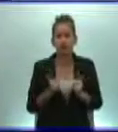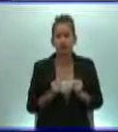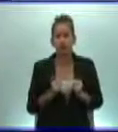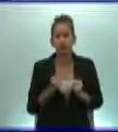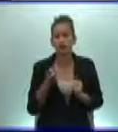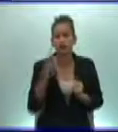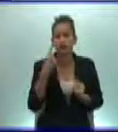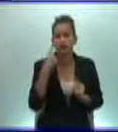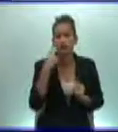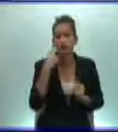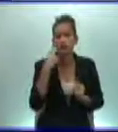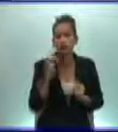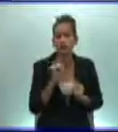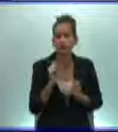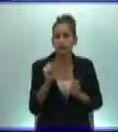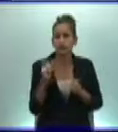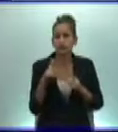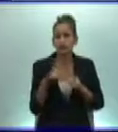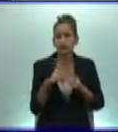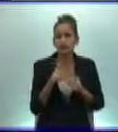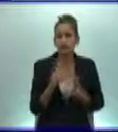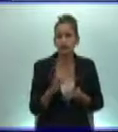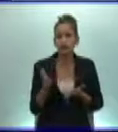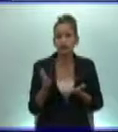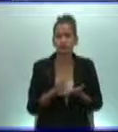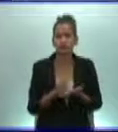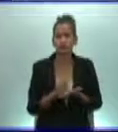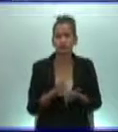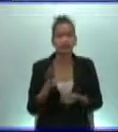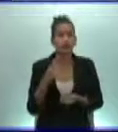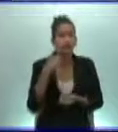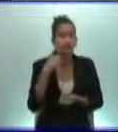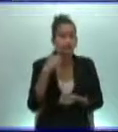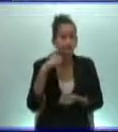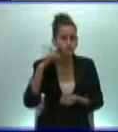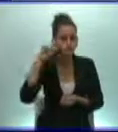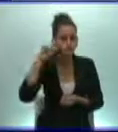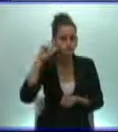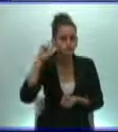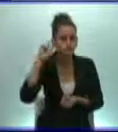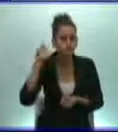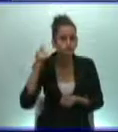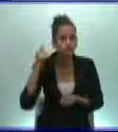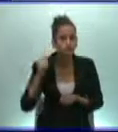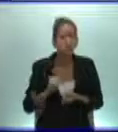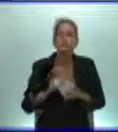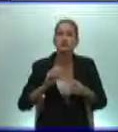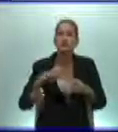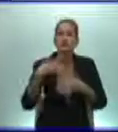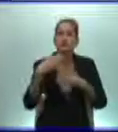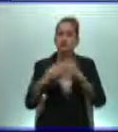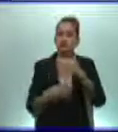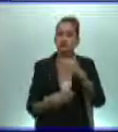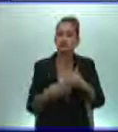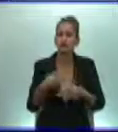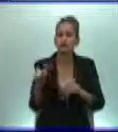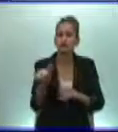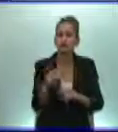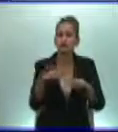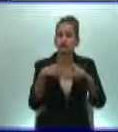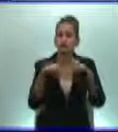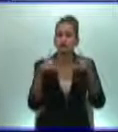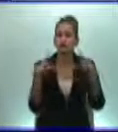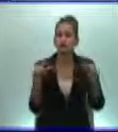aparecen en tu libro de texto para fijar el procedimiento de igualdad de triángulo.